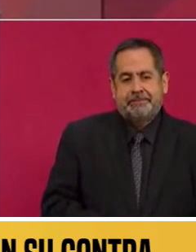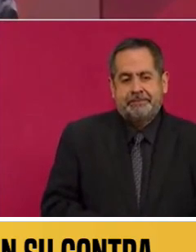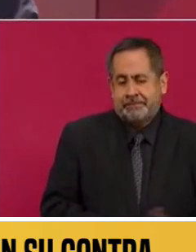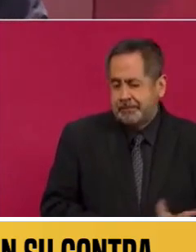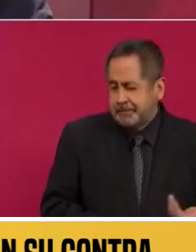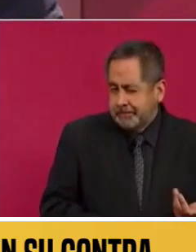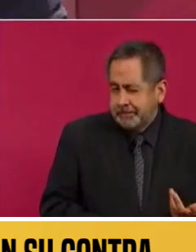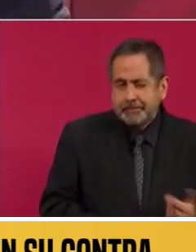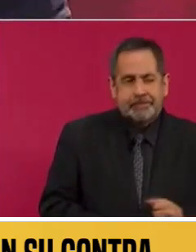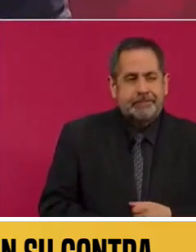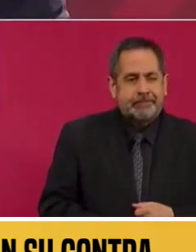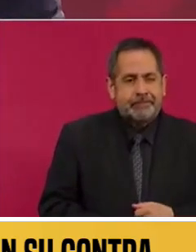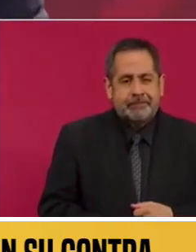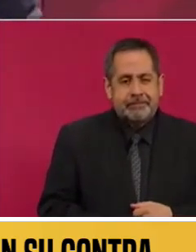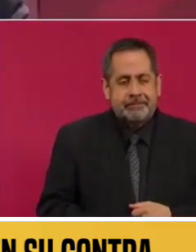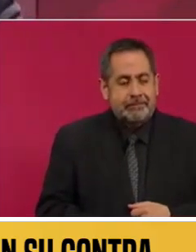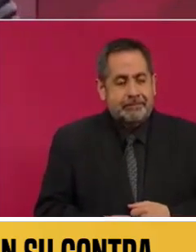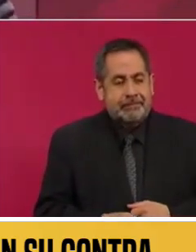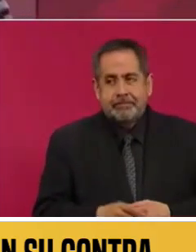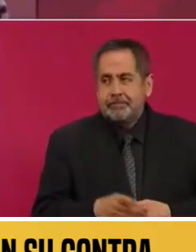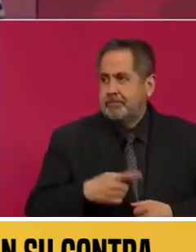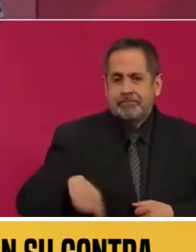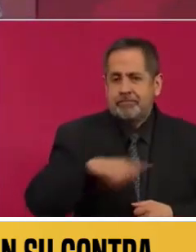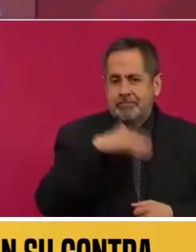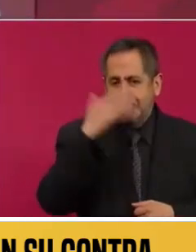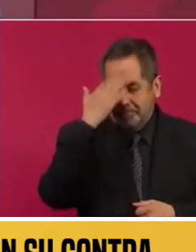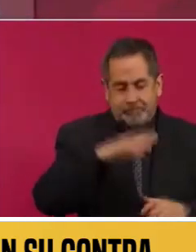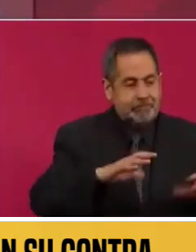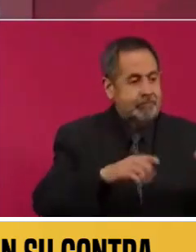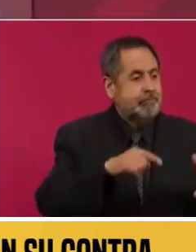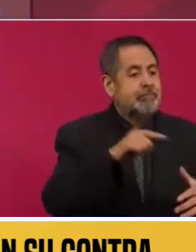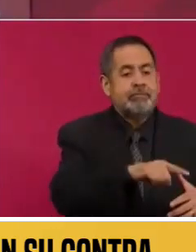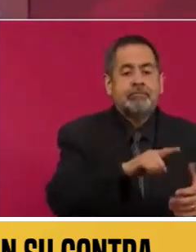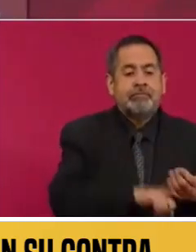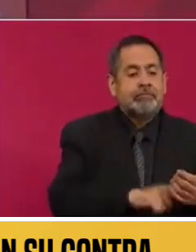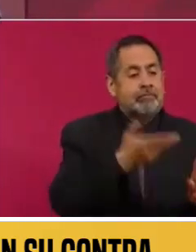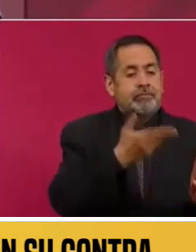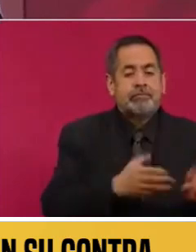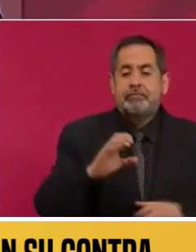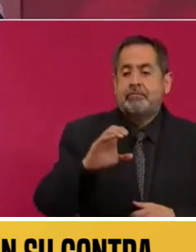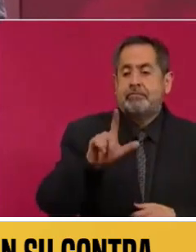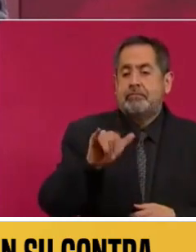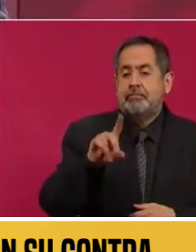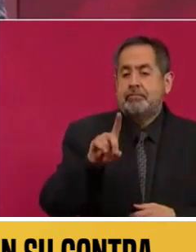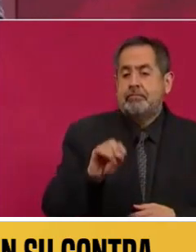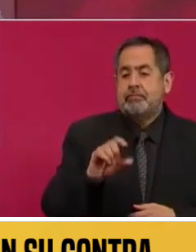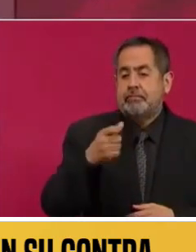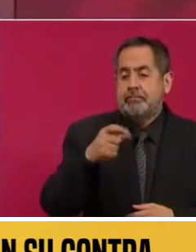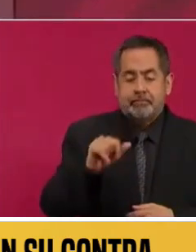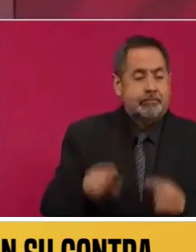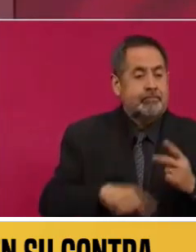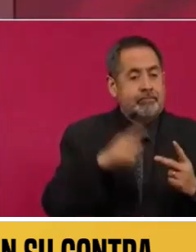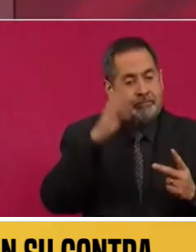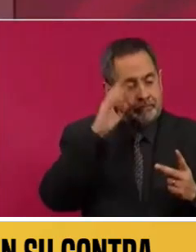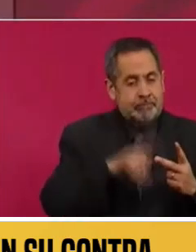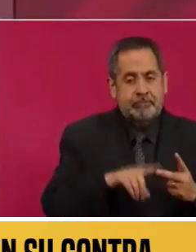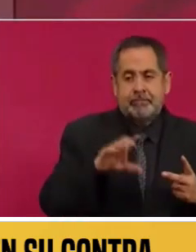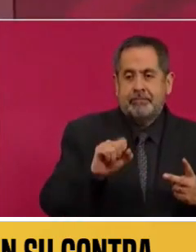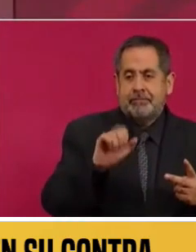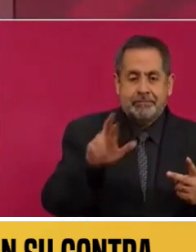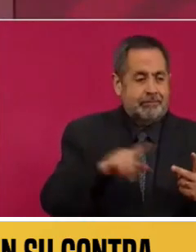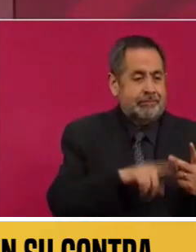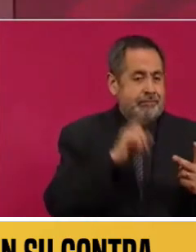que no se sabe qué es lo que hace Claudio X González y qué es lo que hace la señora